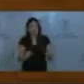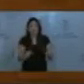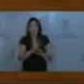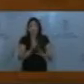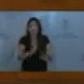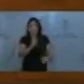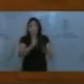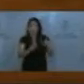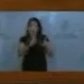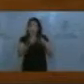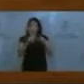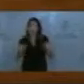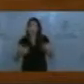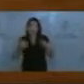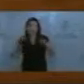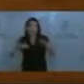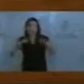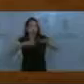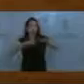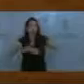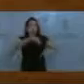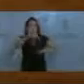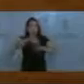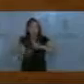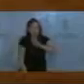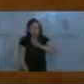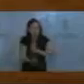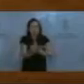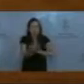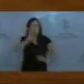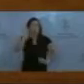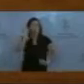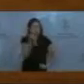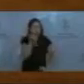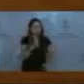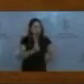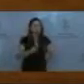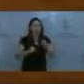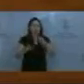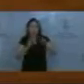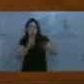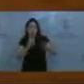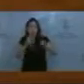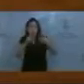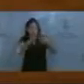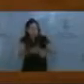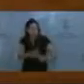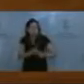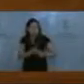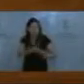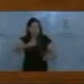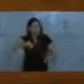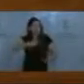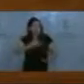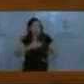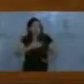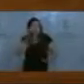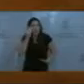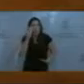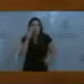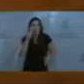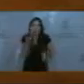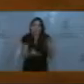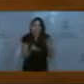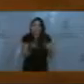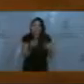creasen manifestaciones, plataformas, reivindicasen, luchasen. Y a nosotros y a mí me parece eso legítimo y